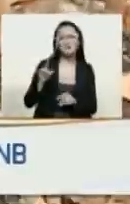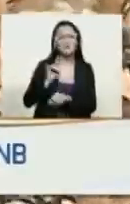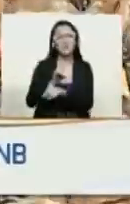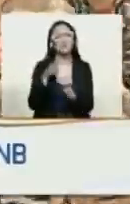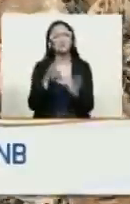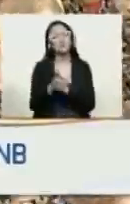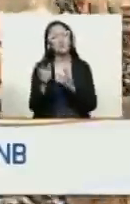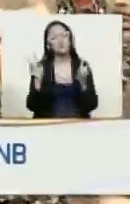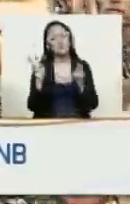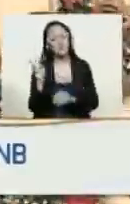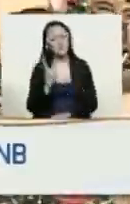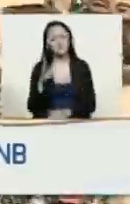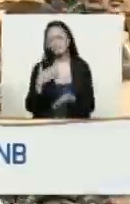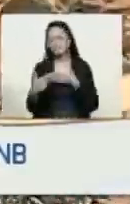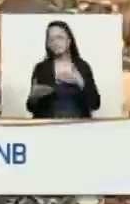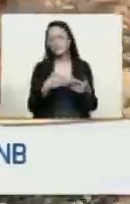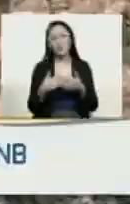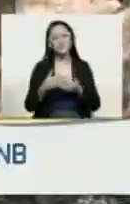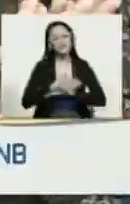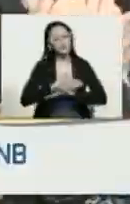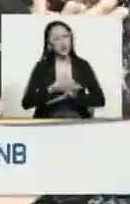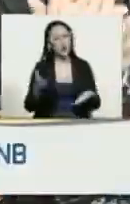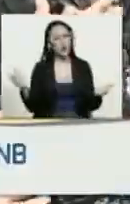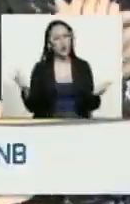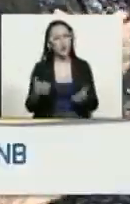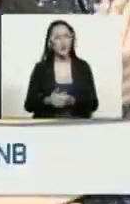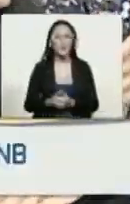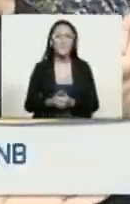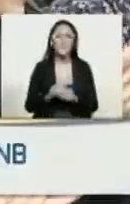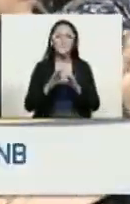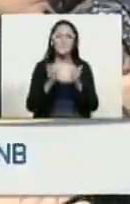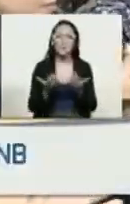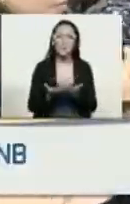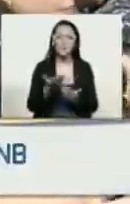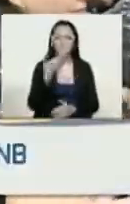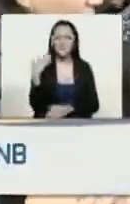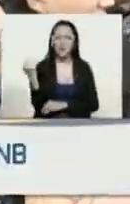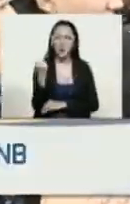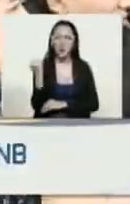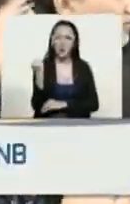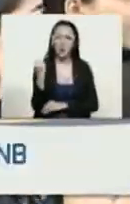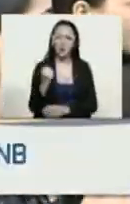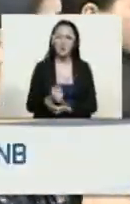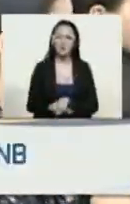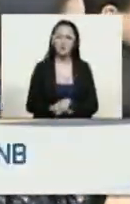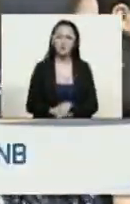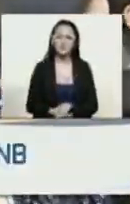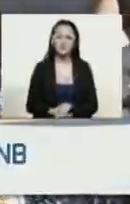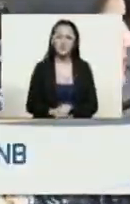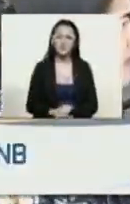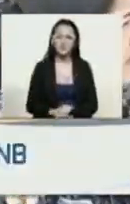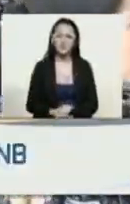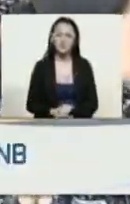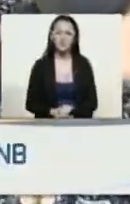Venezuela, aquí vamos, mira, abriendo camino para un mundo mejor, para un mundo posible.